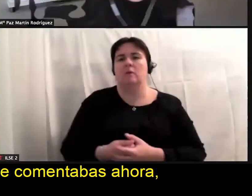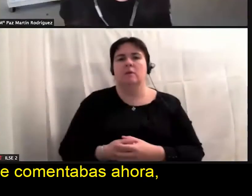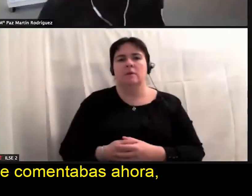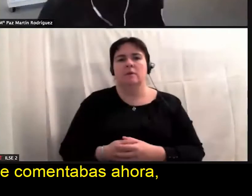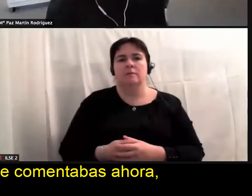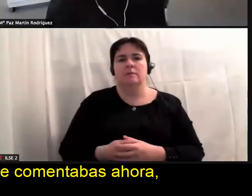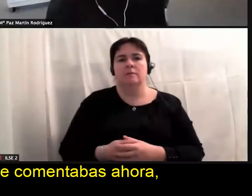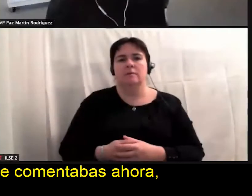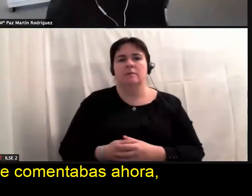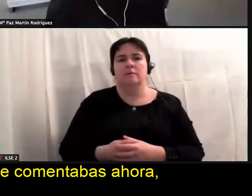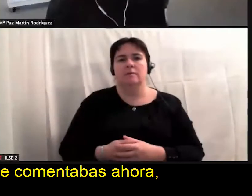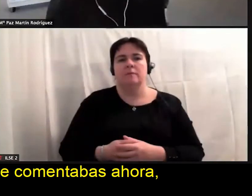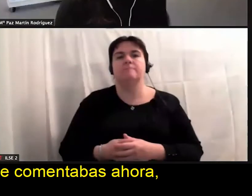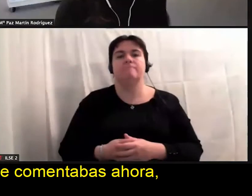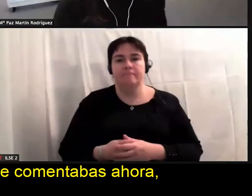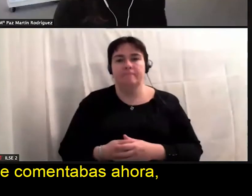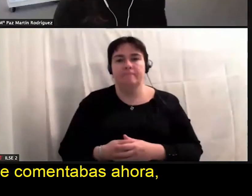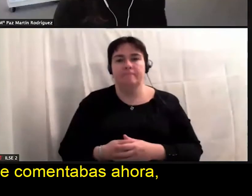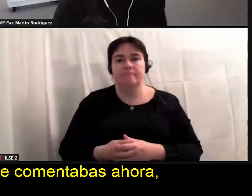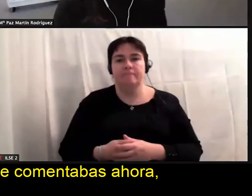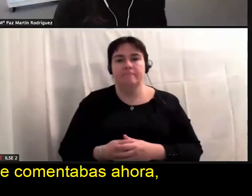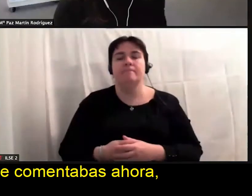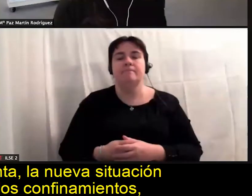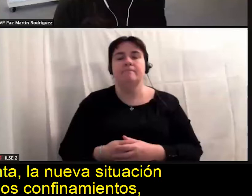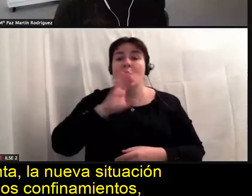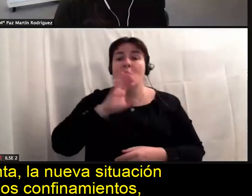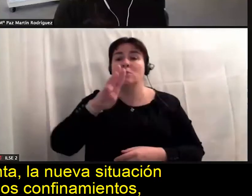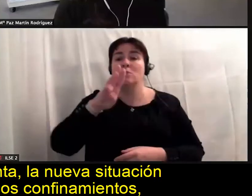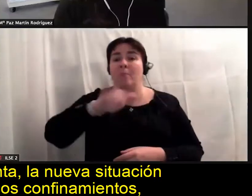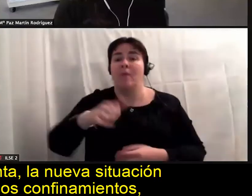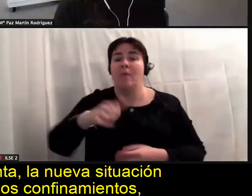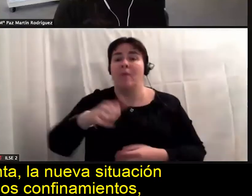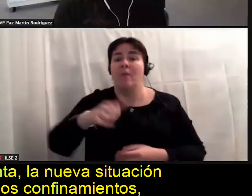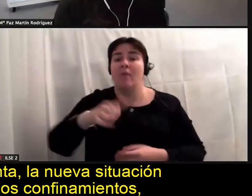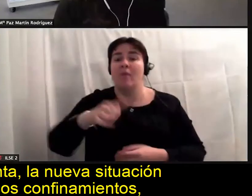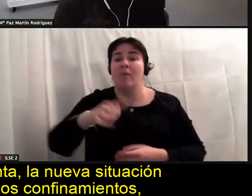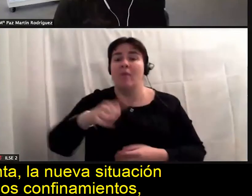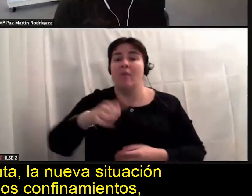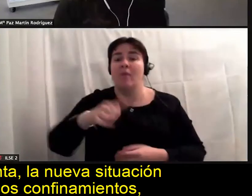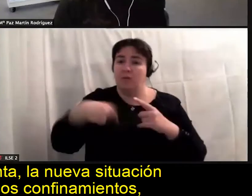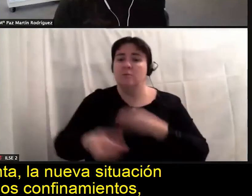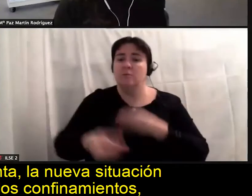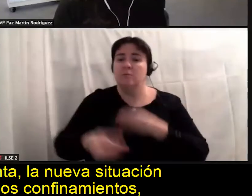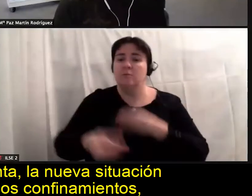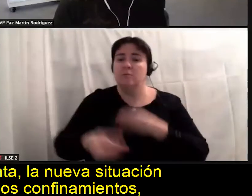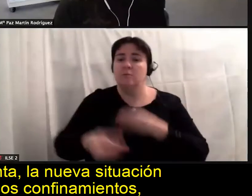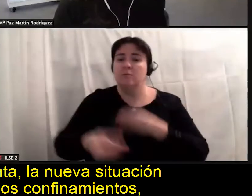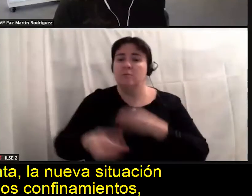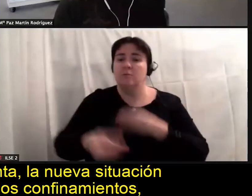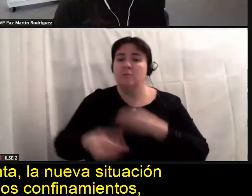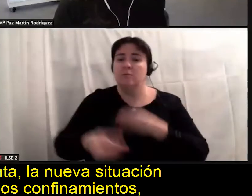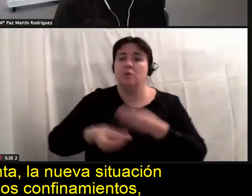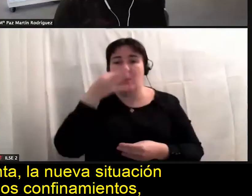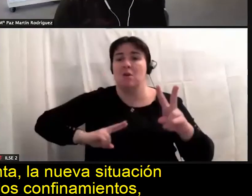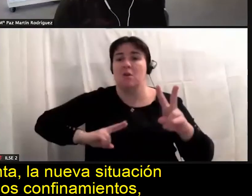que comentabas ahora, ¿no? Luego os iba a hacer una pregunta que bueno, prácticamente la habéis contestado, ¿no? Sobre la nueva